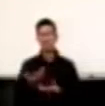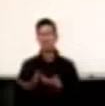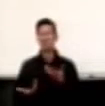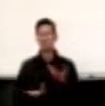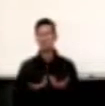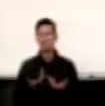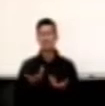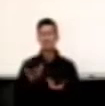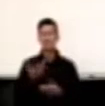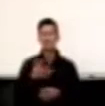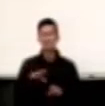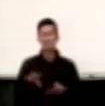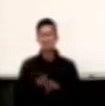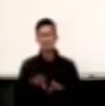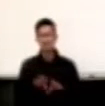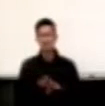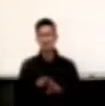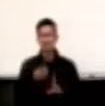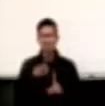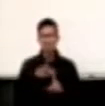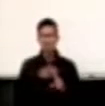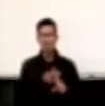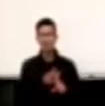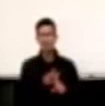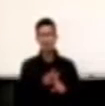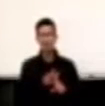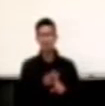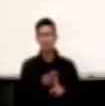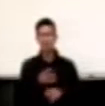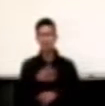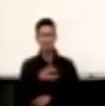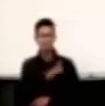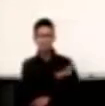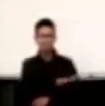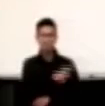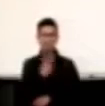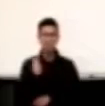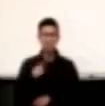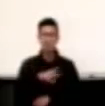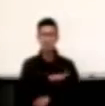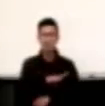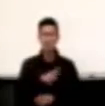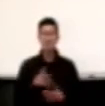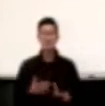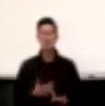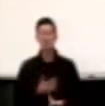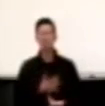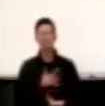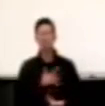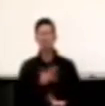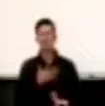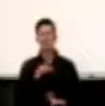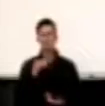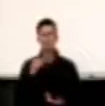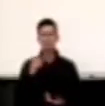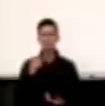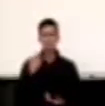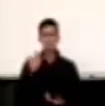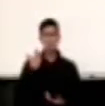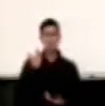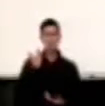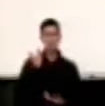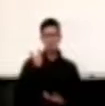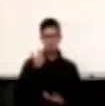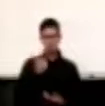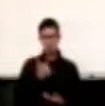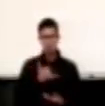para que sigan siendo élites. Y sin embargo, a los ciudadanos se les da la posibilidad de al menos decir, yo quiero que vaya este y no el otro que